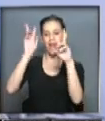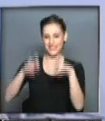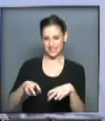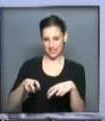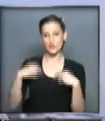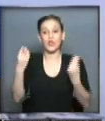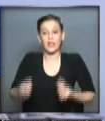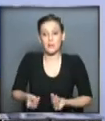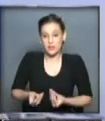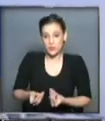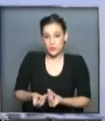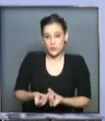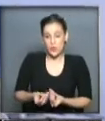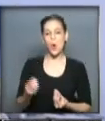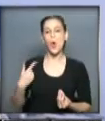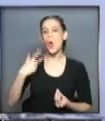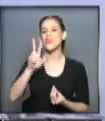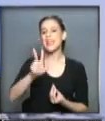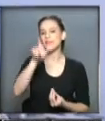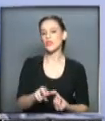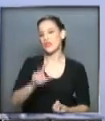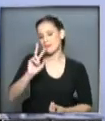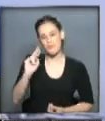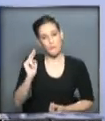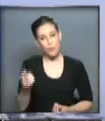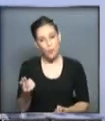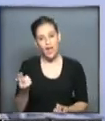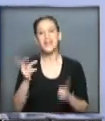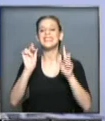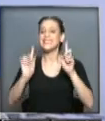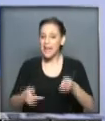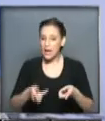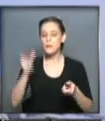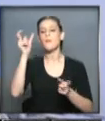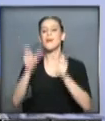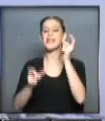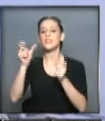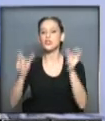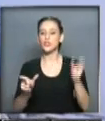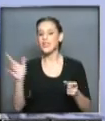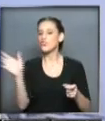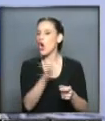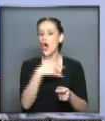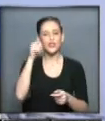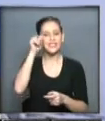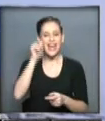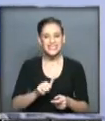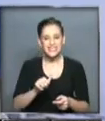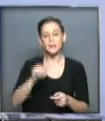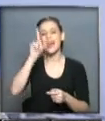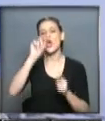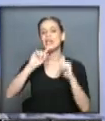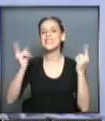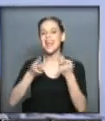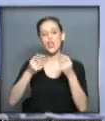fue, perdieron la vida, como así también a los familiares de todos los heridos, de los internados que están